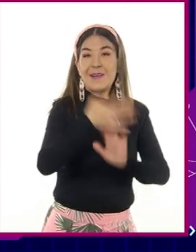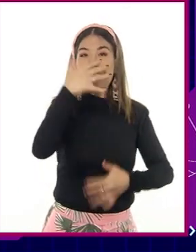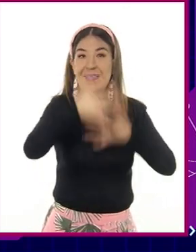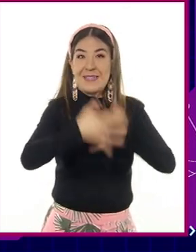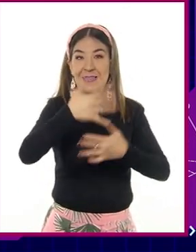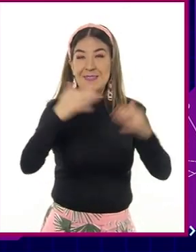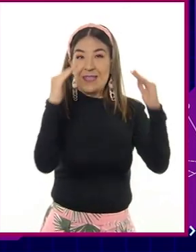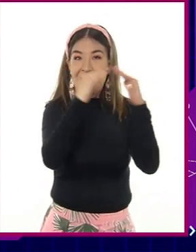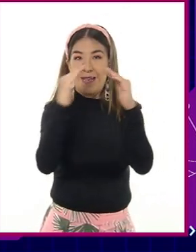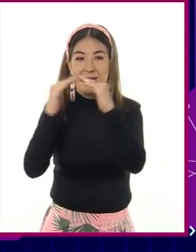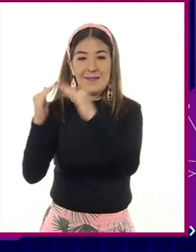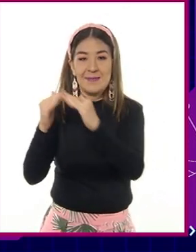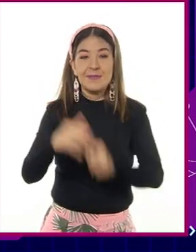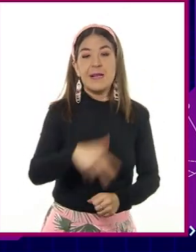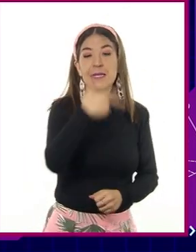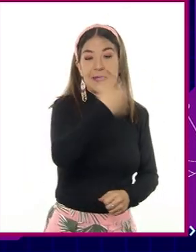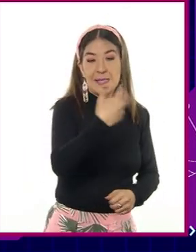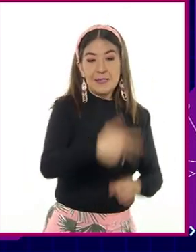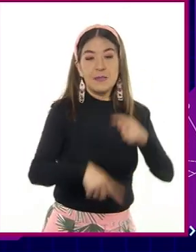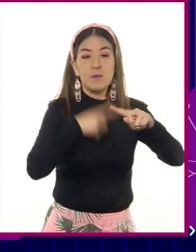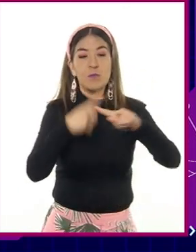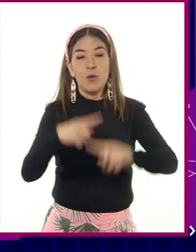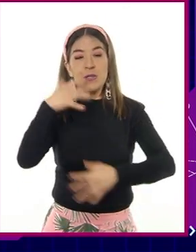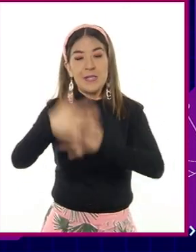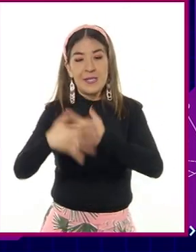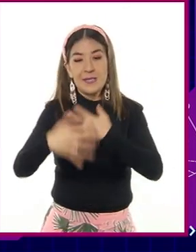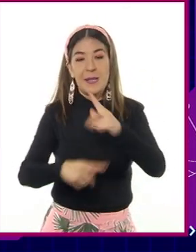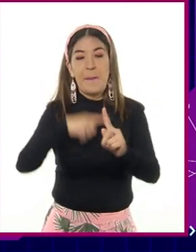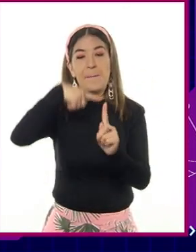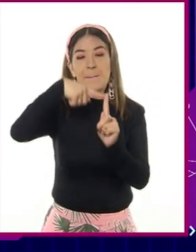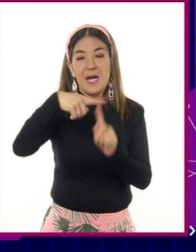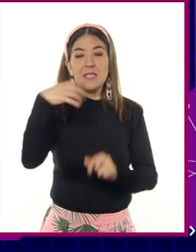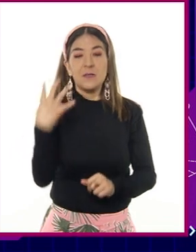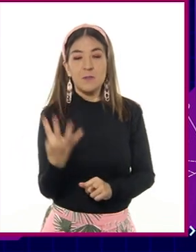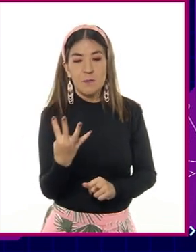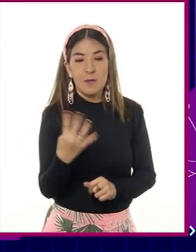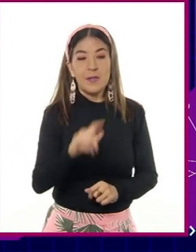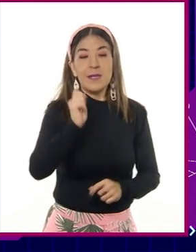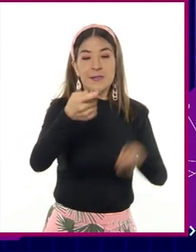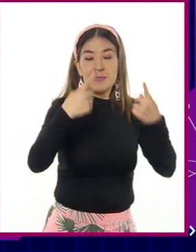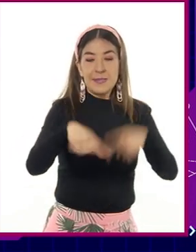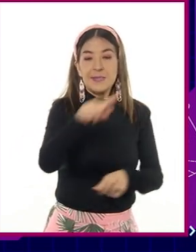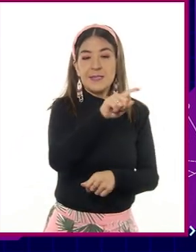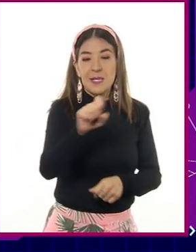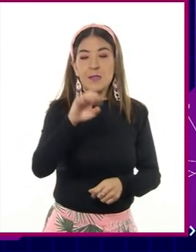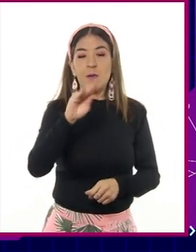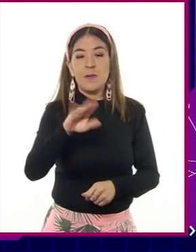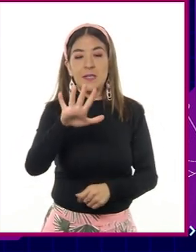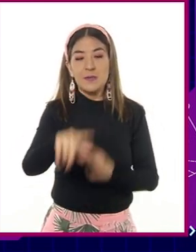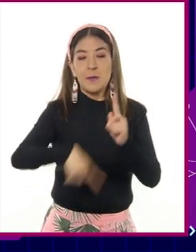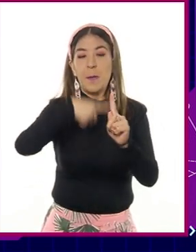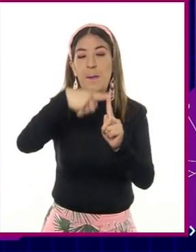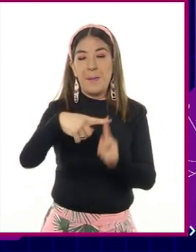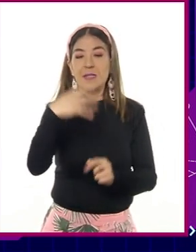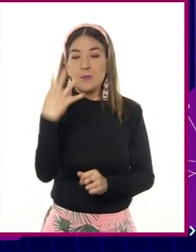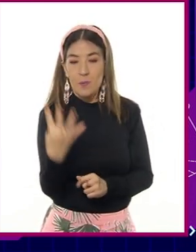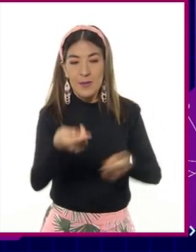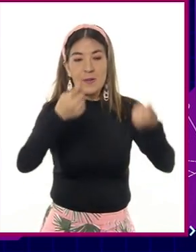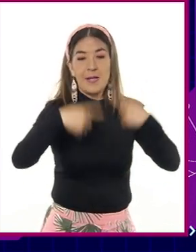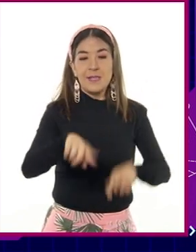multiplicar 13 por 15 más 4, que son 195 más 4, que